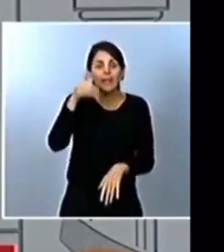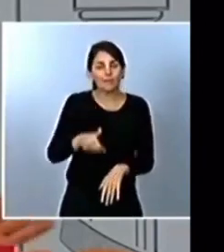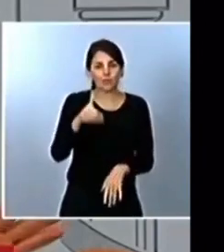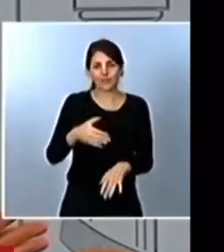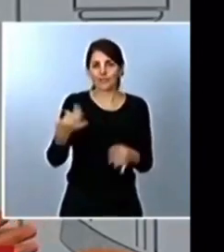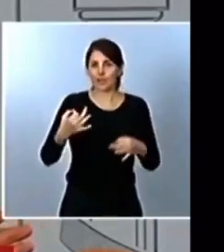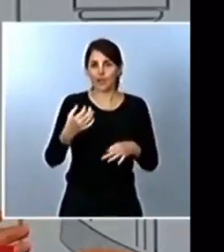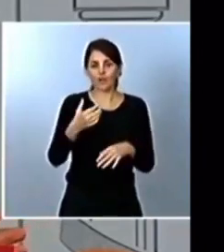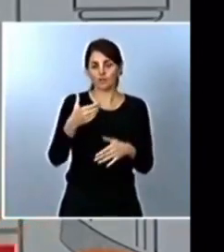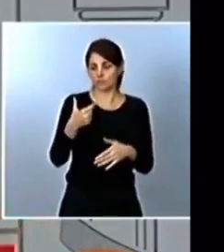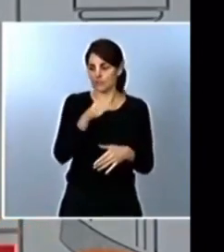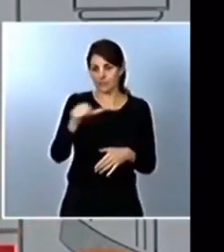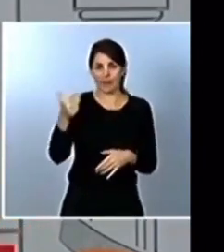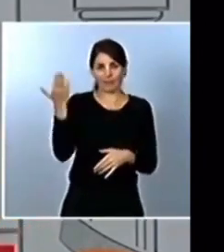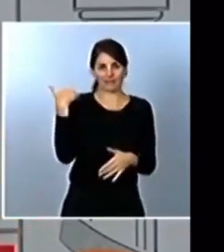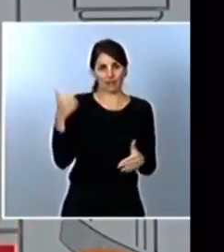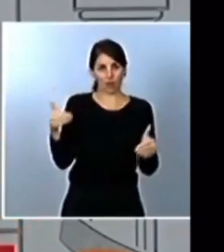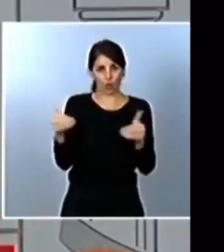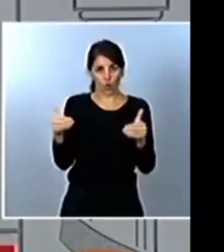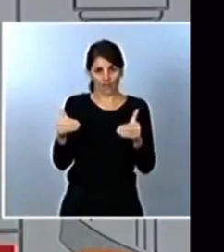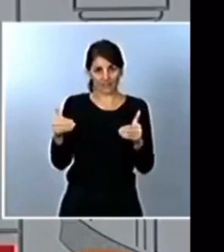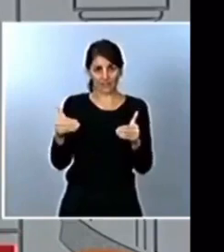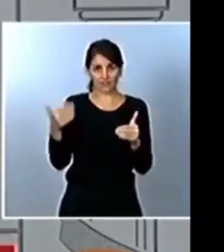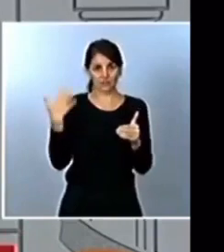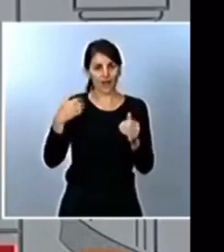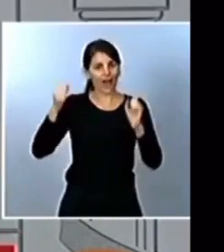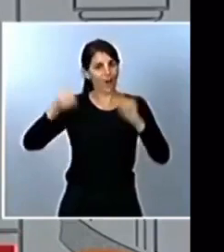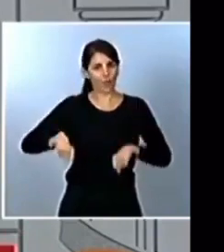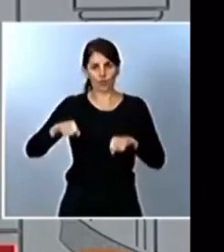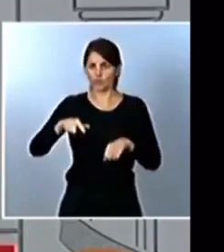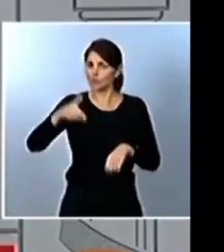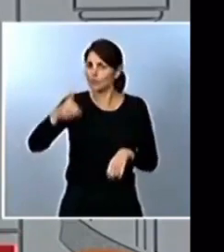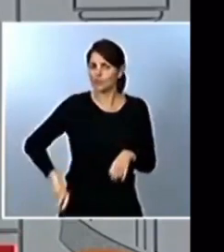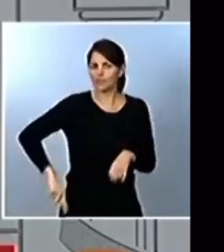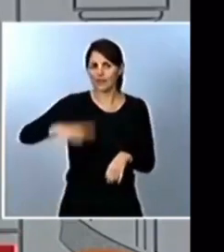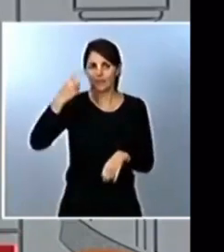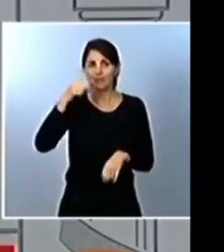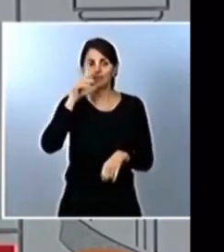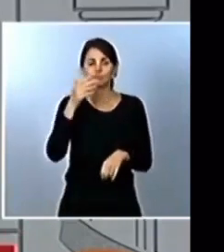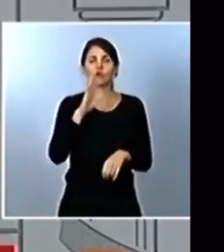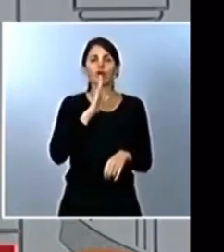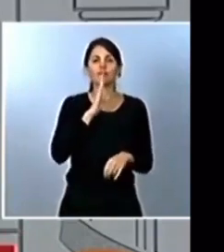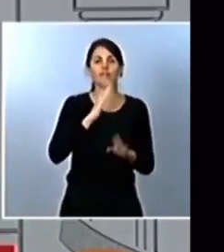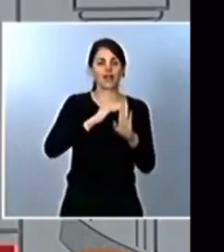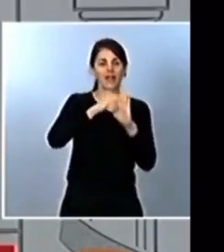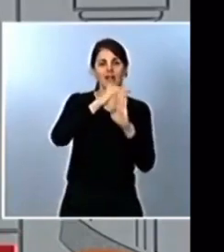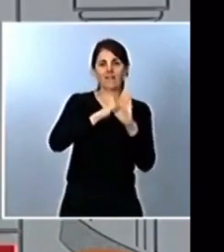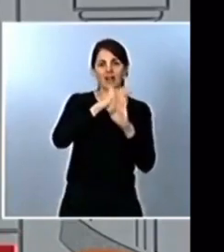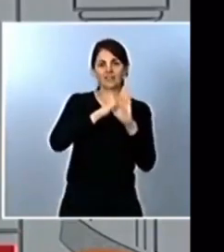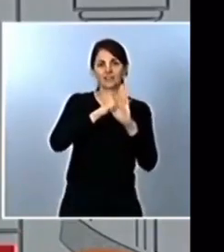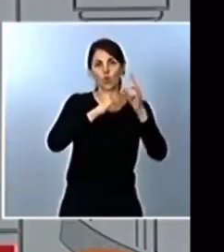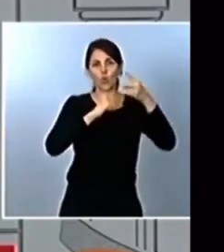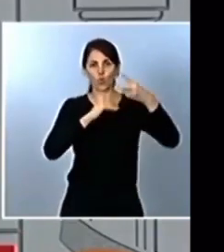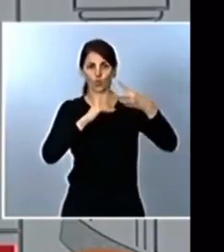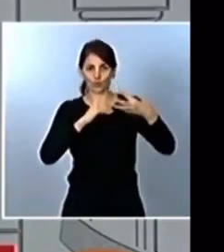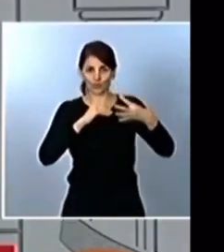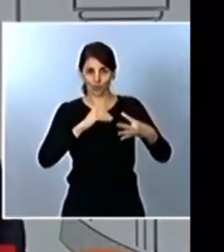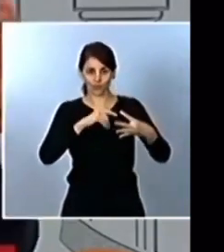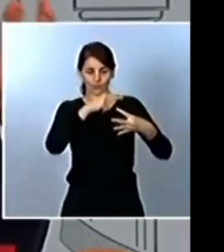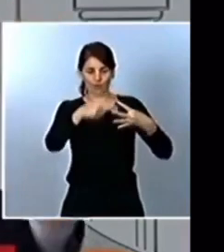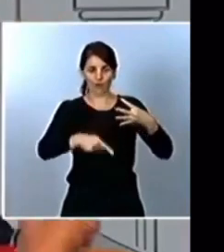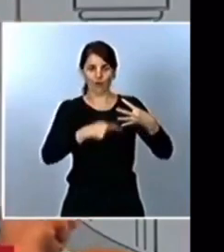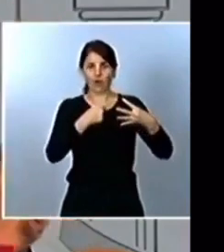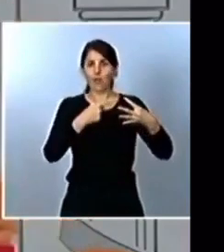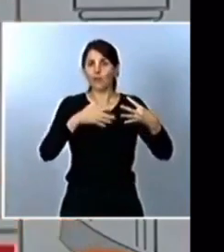unos niveles de alerta en función de una serie de indicadores, el principal, la incidencia acumulada por cada 100.000 habitantes,